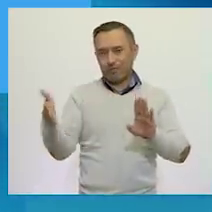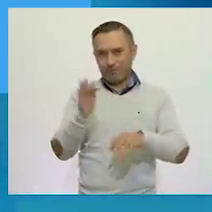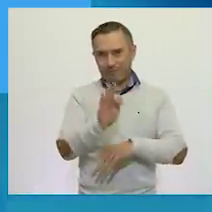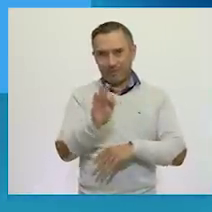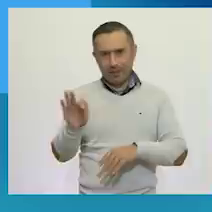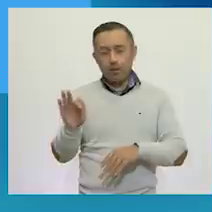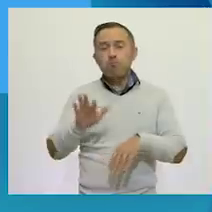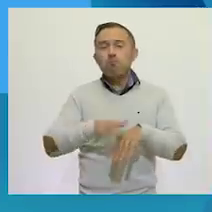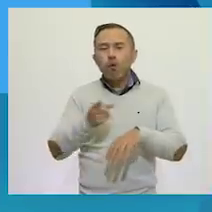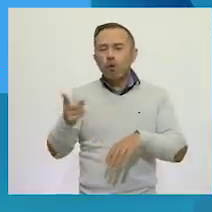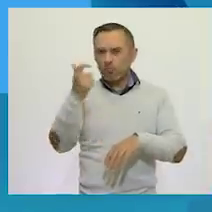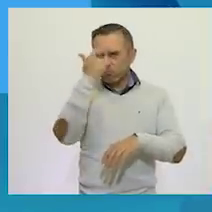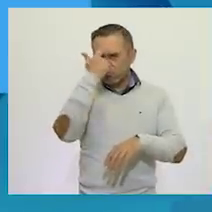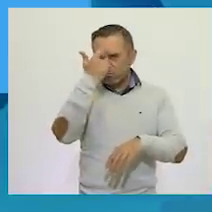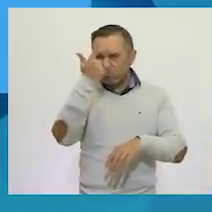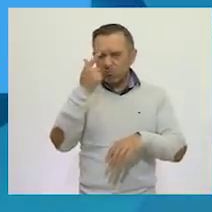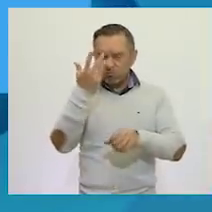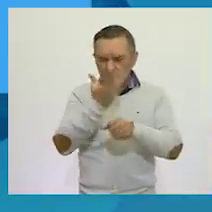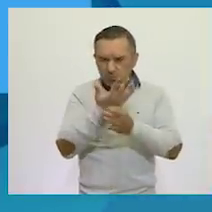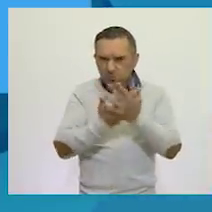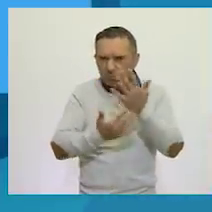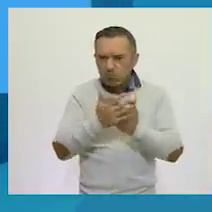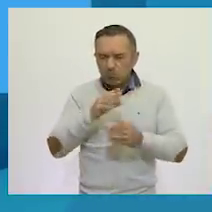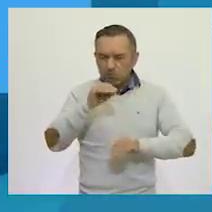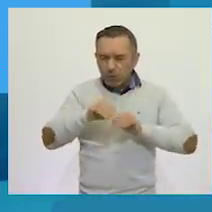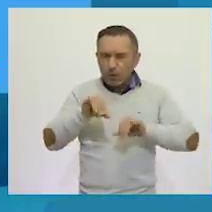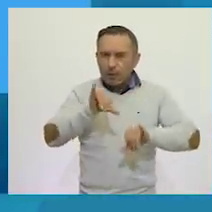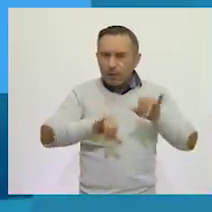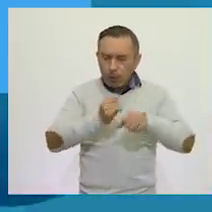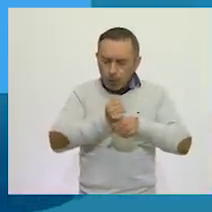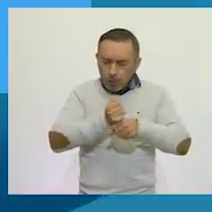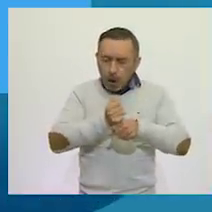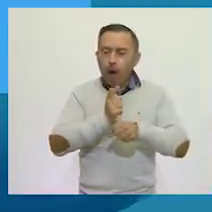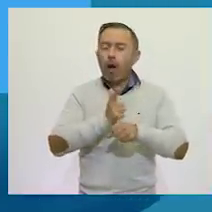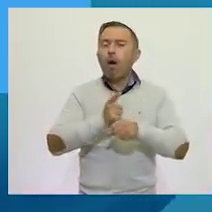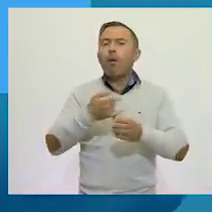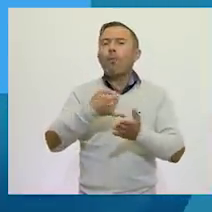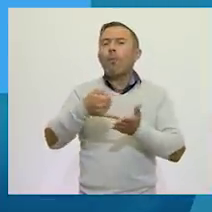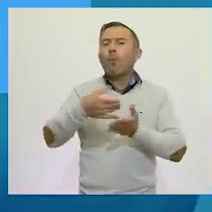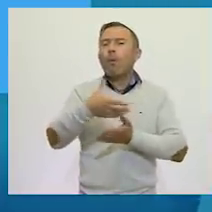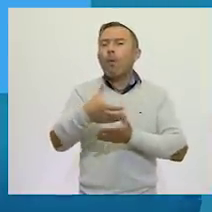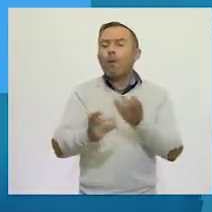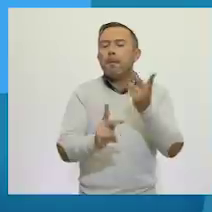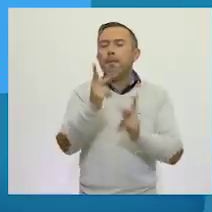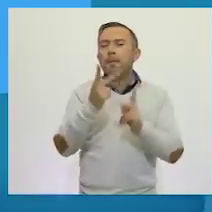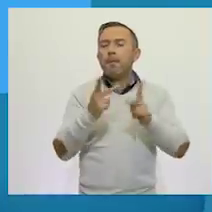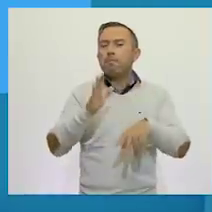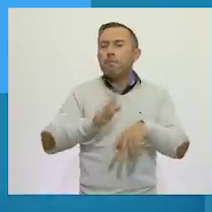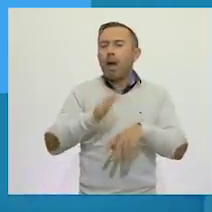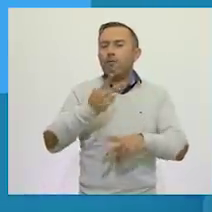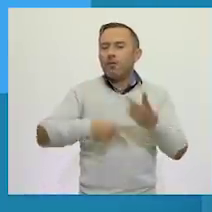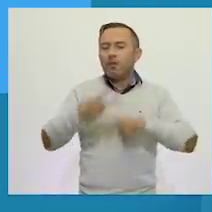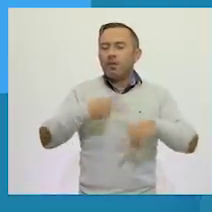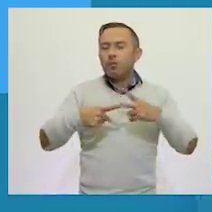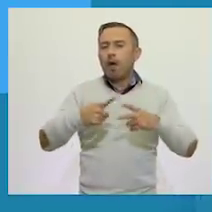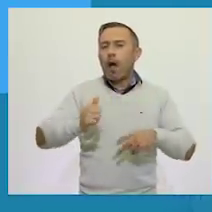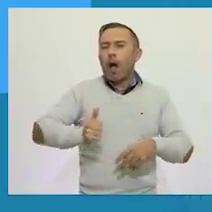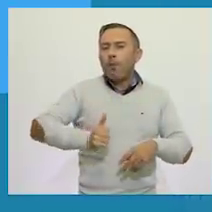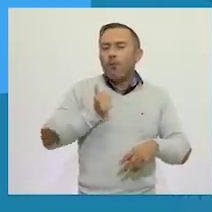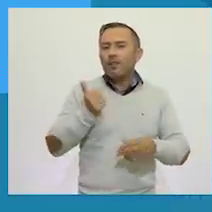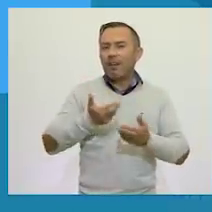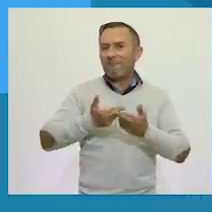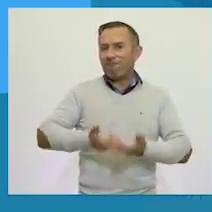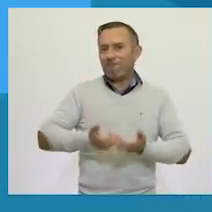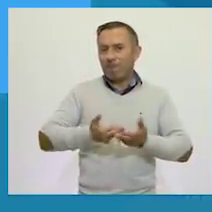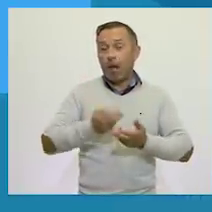perfeccionamiento técnico y científico, hicieron su agricultura más productiva y aprovecharon mejor los recursos naturales. Así,